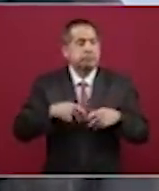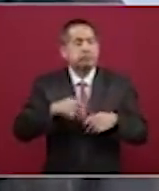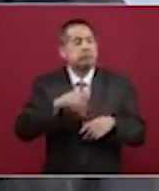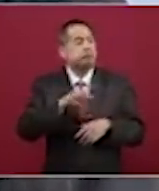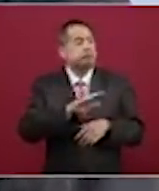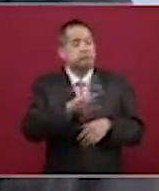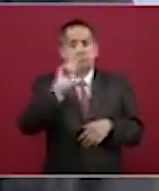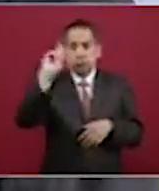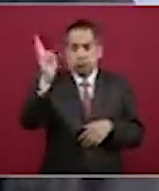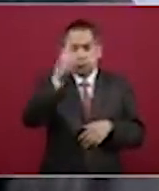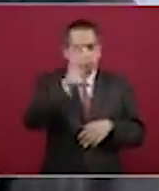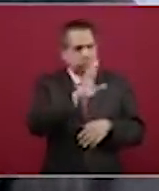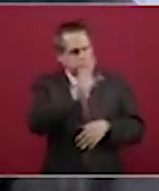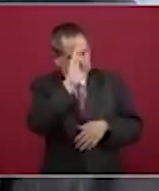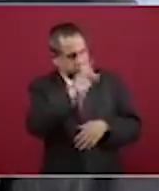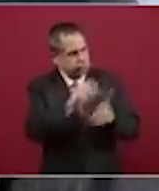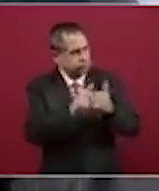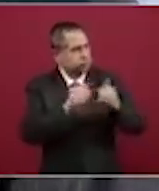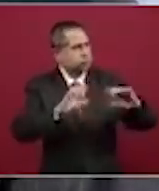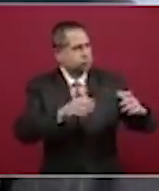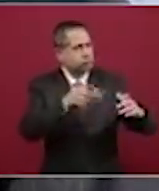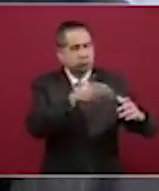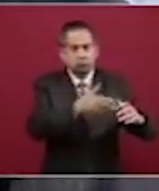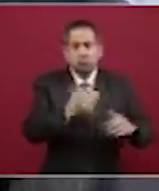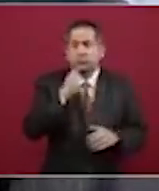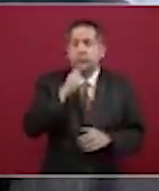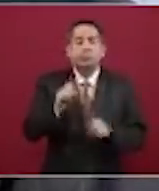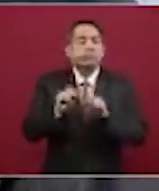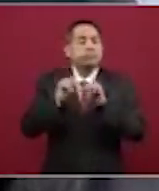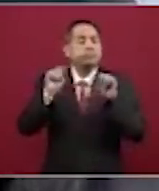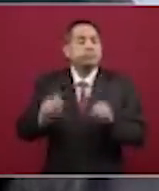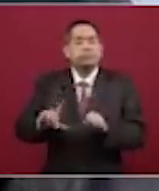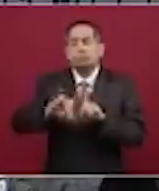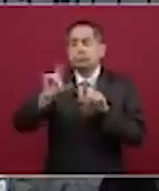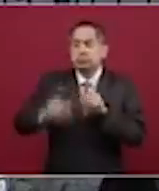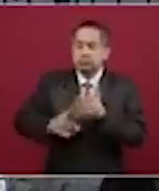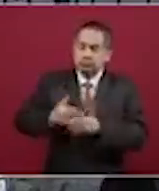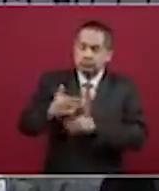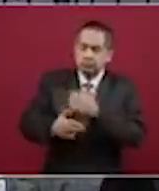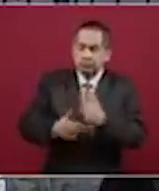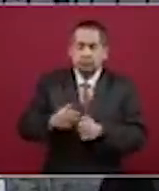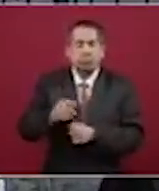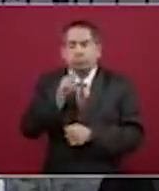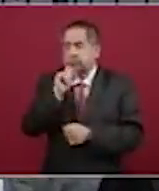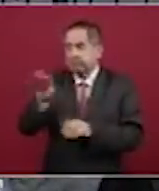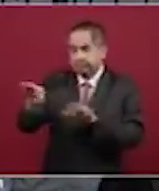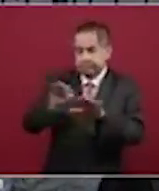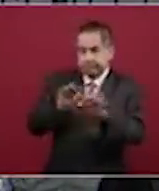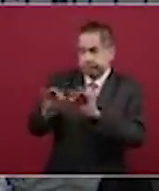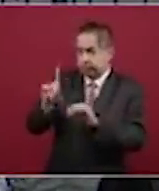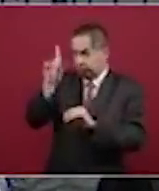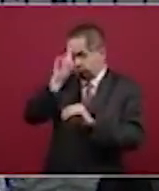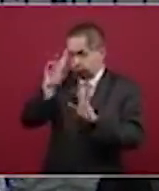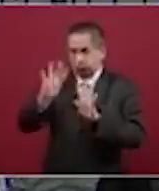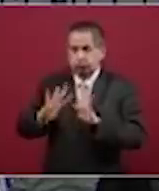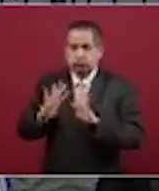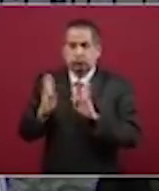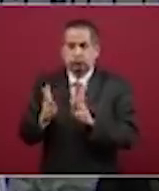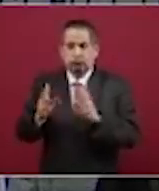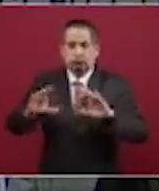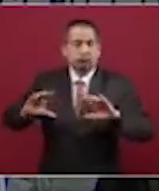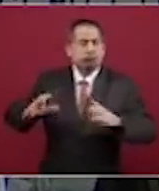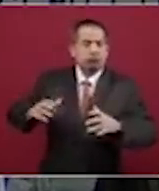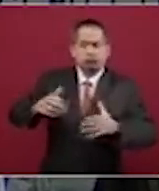universitaria, y el Sistema Nacional de Mejora Continua también tendrá un Consejo Ciudadano que le